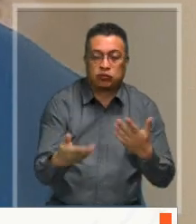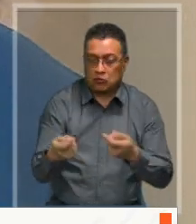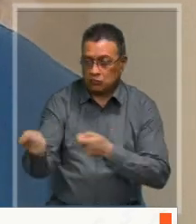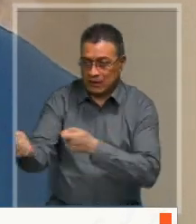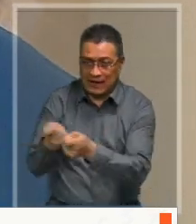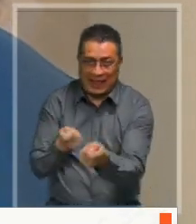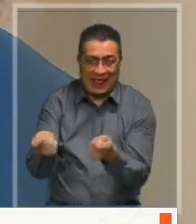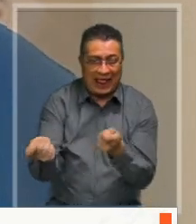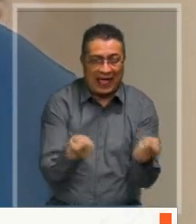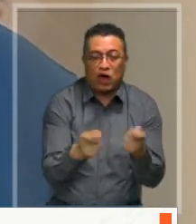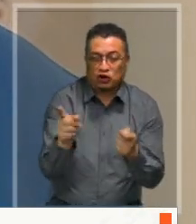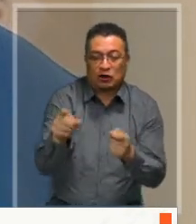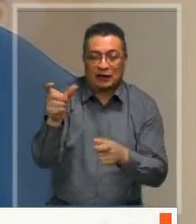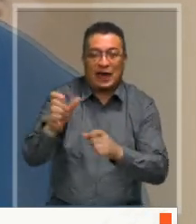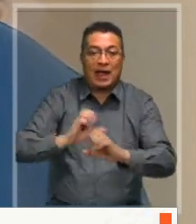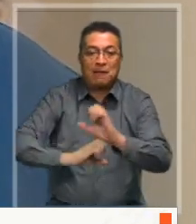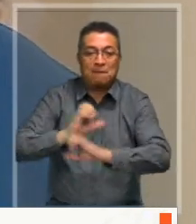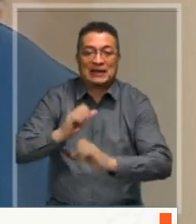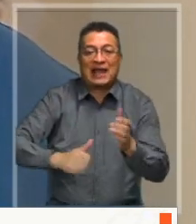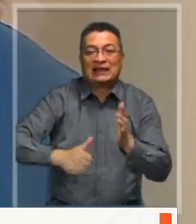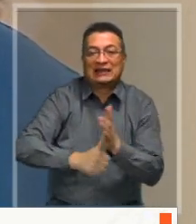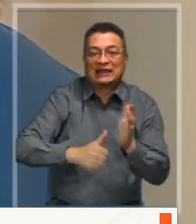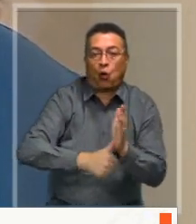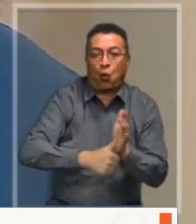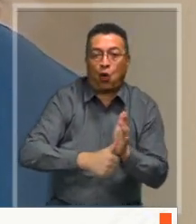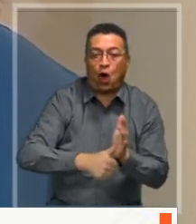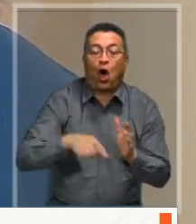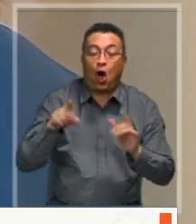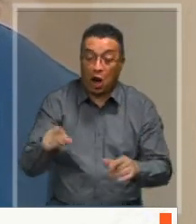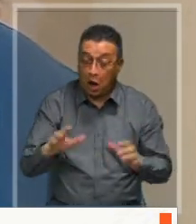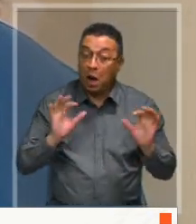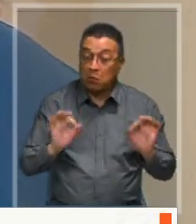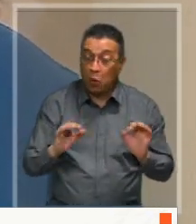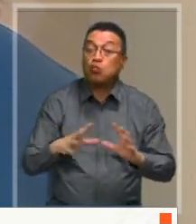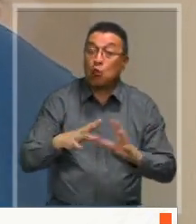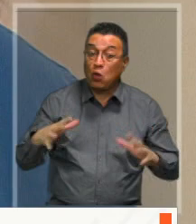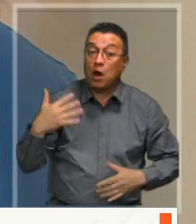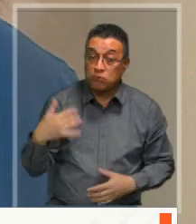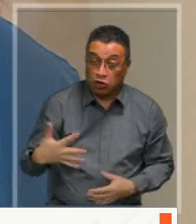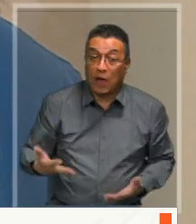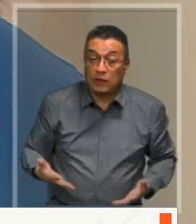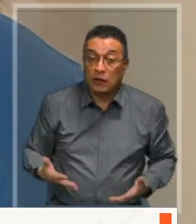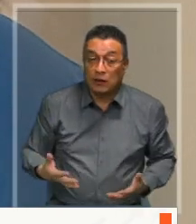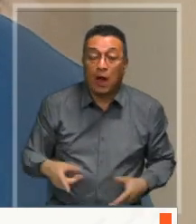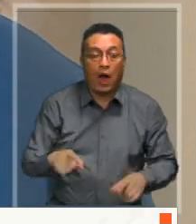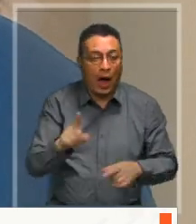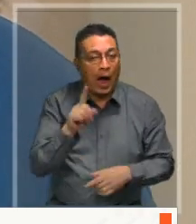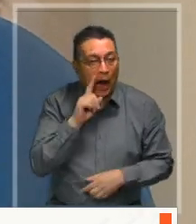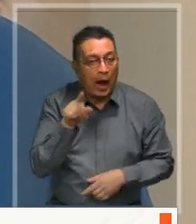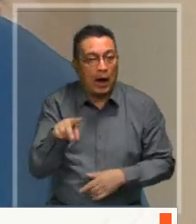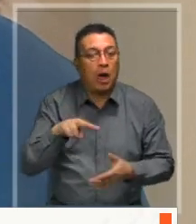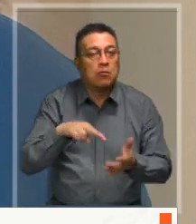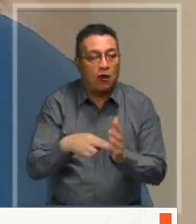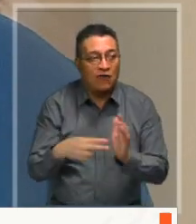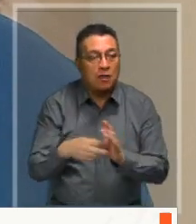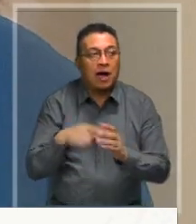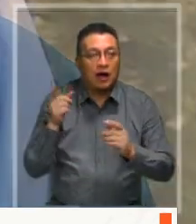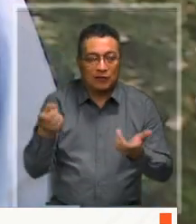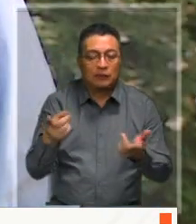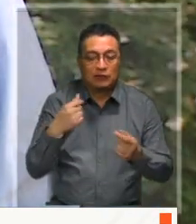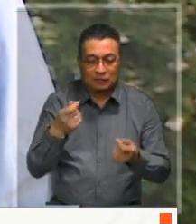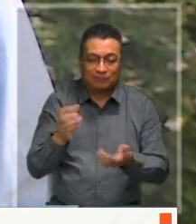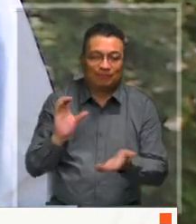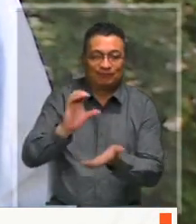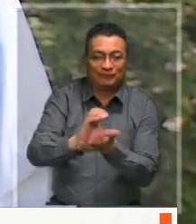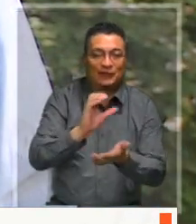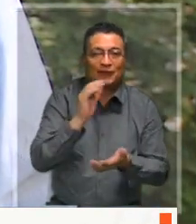negociar con las compañías de seguro. Eso me parece muy importante. Creo que hay un problema en términos de las coberturas financieras.